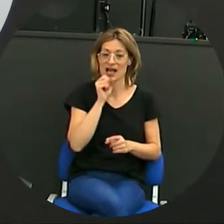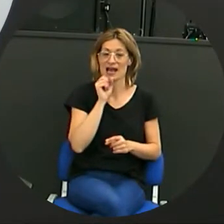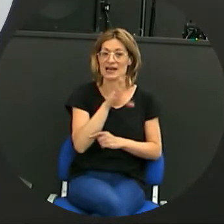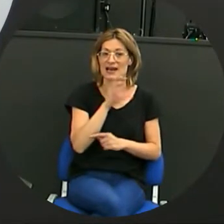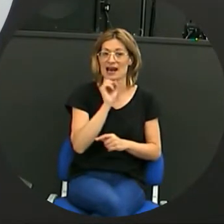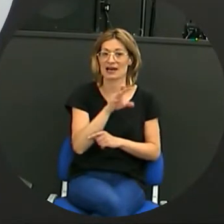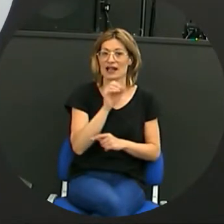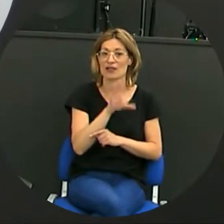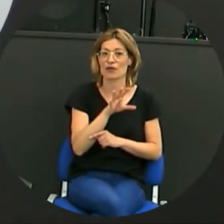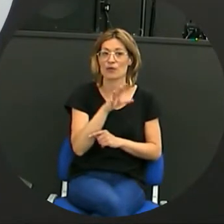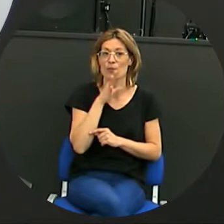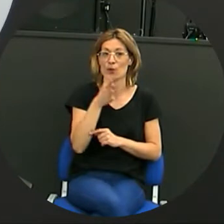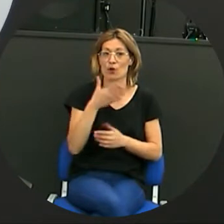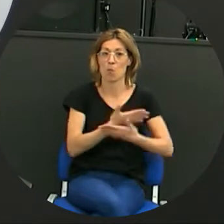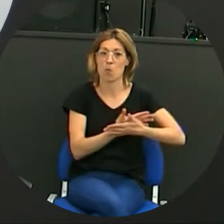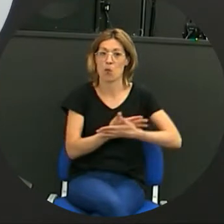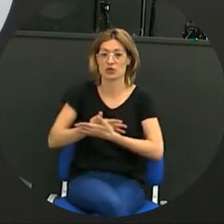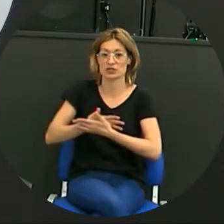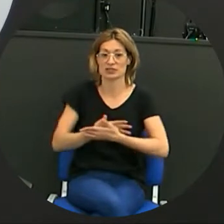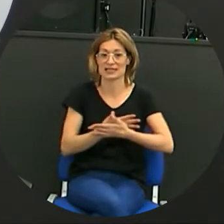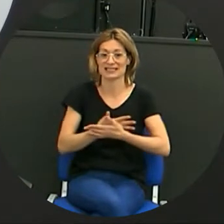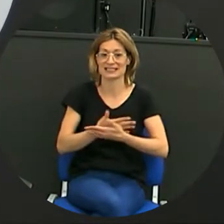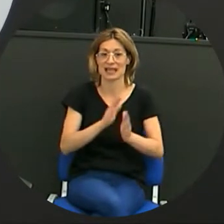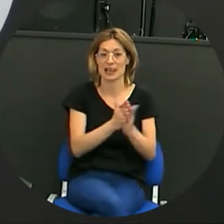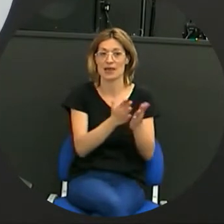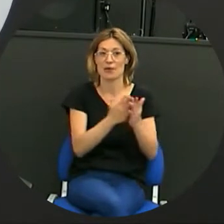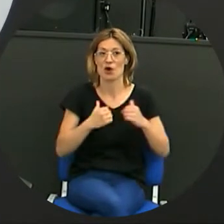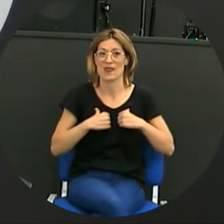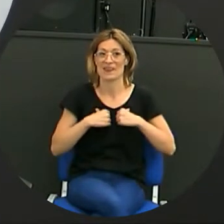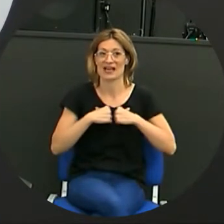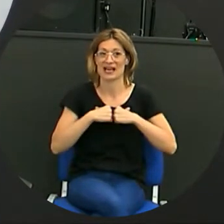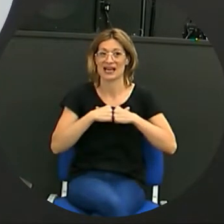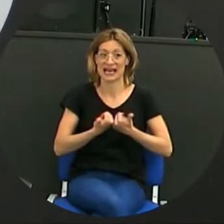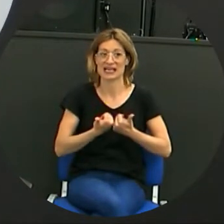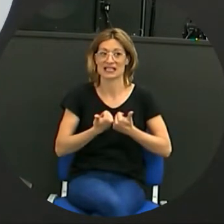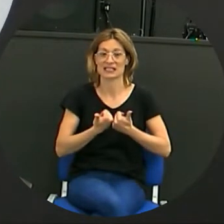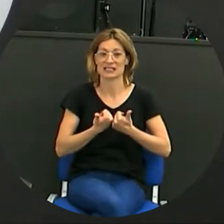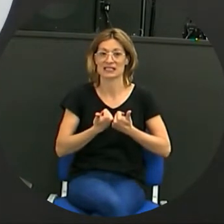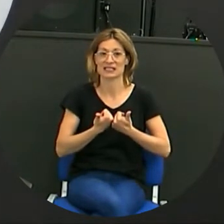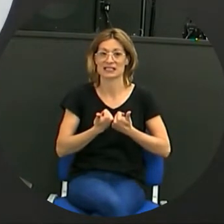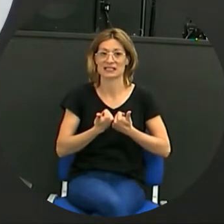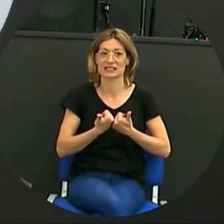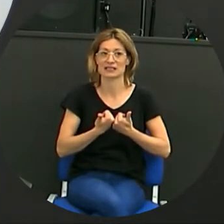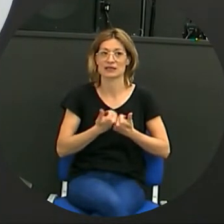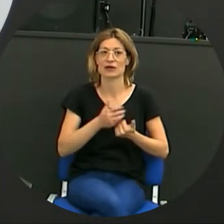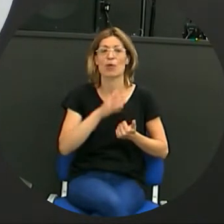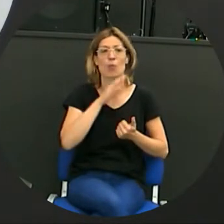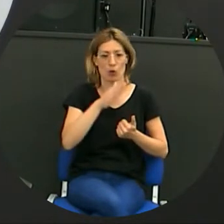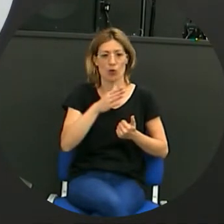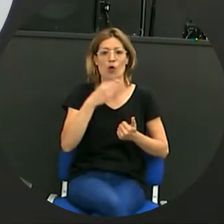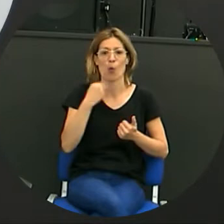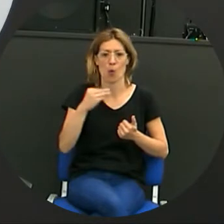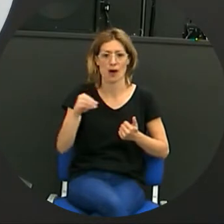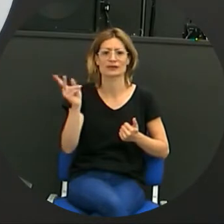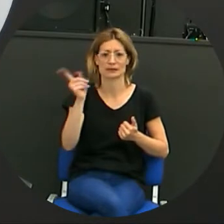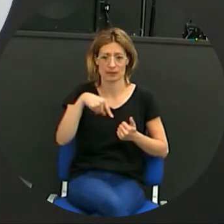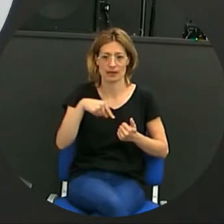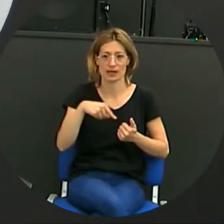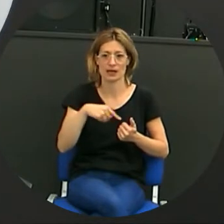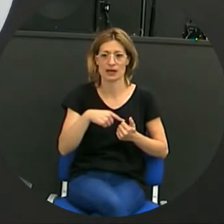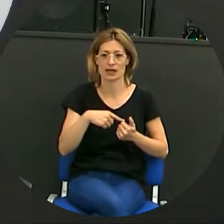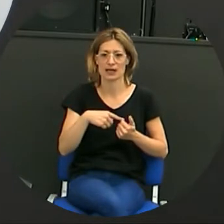del Génesis y recogido también por Juan en el Evangelio, nos describe la